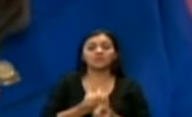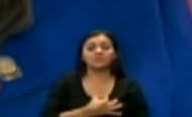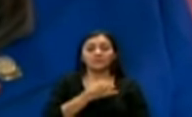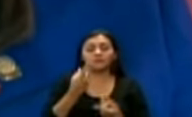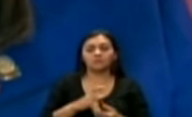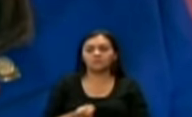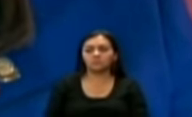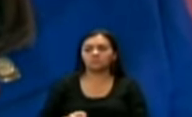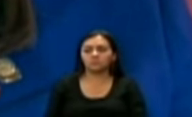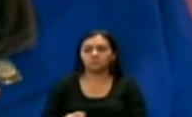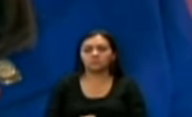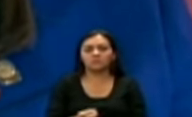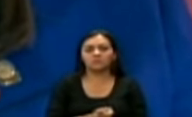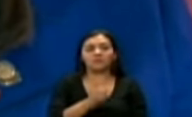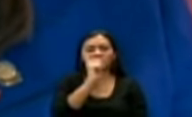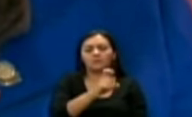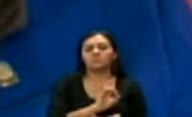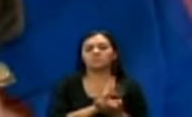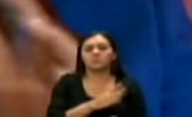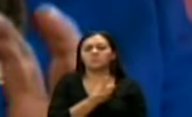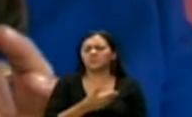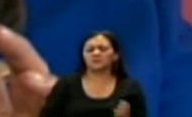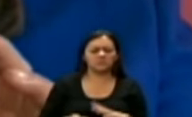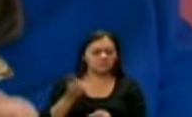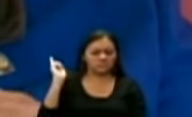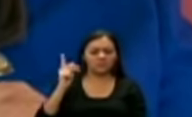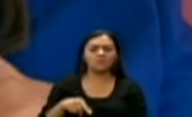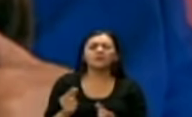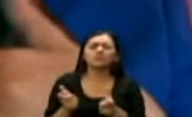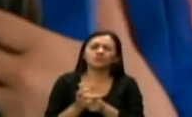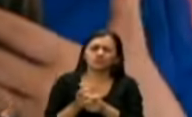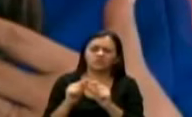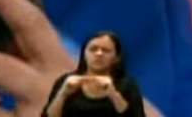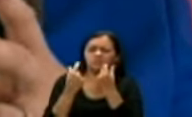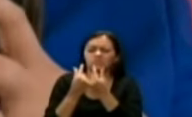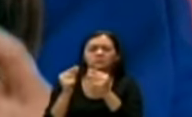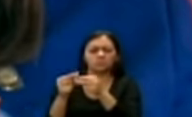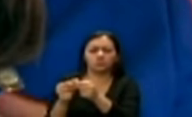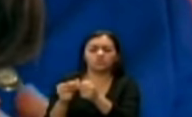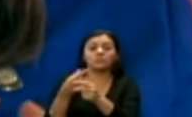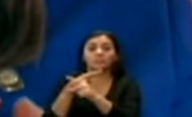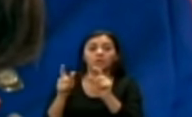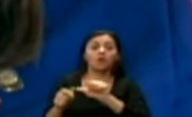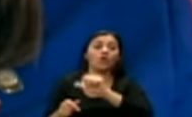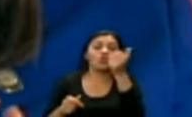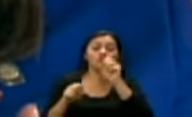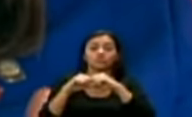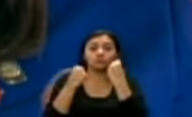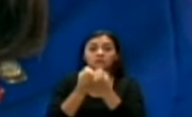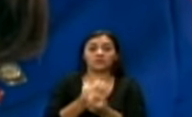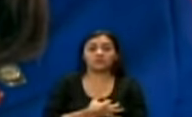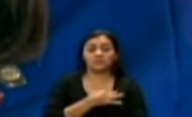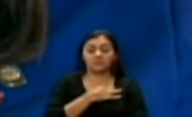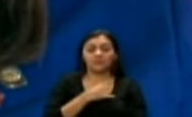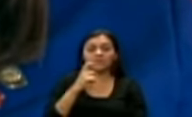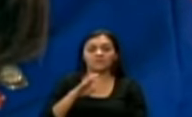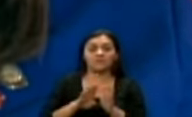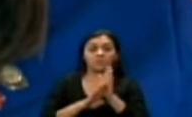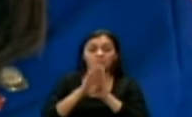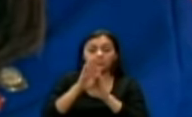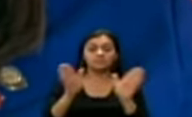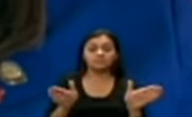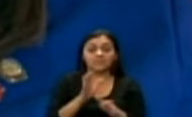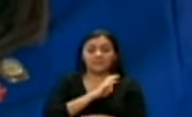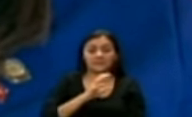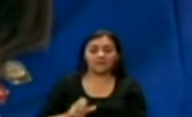pidiendo dimisión del presidente, etcétera, pero son pequeños. Lo que está haciendo también la sociedad civil progresista de El